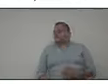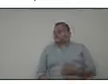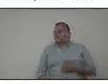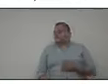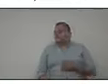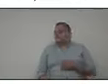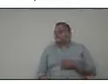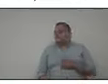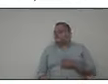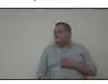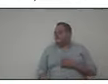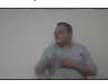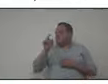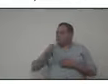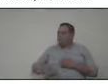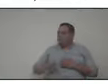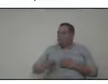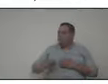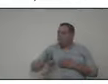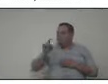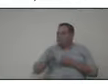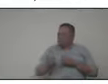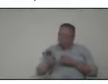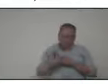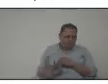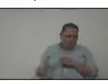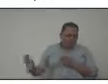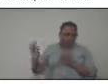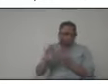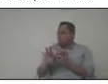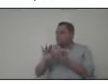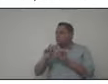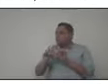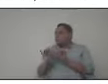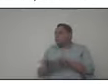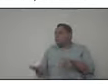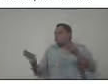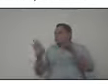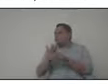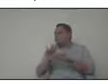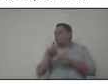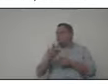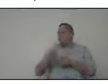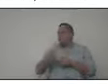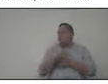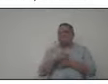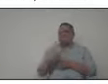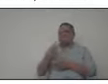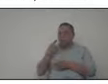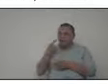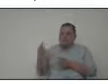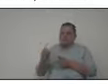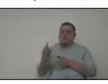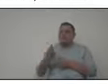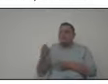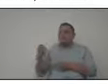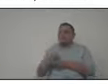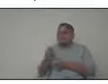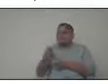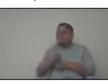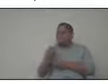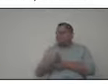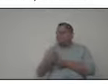siniestralidad es importantísimo y es una de las cosas más grandes que hemos tenido y logrado en este